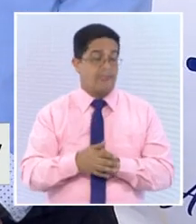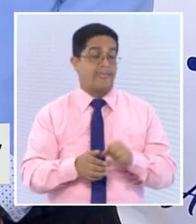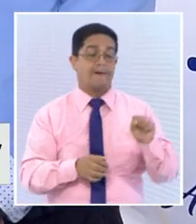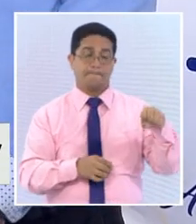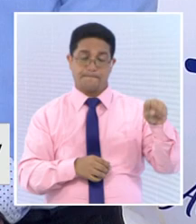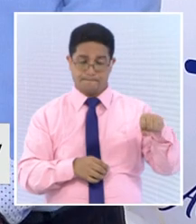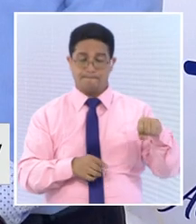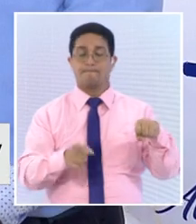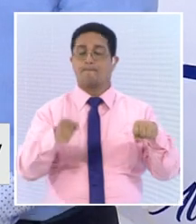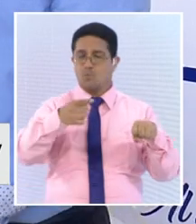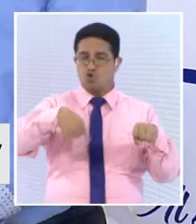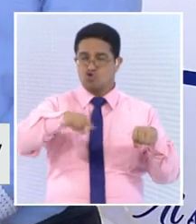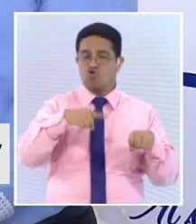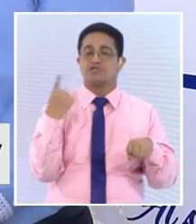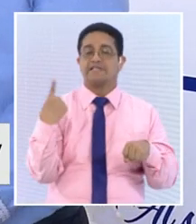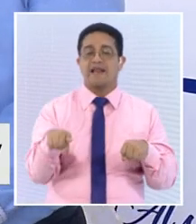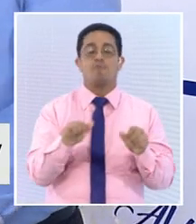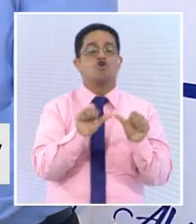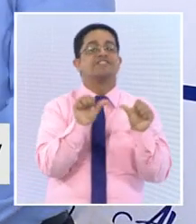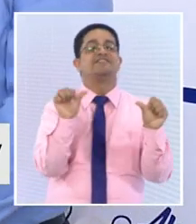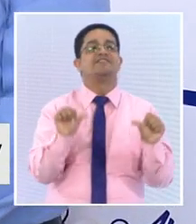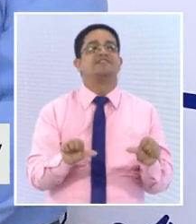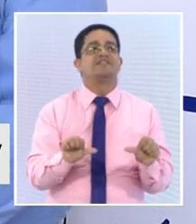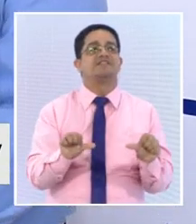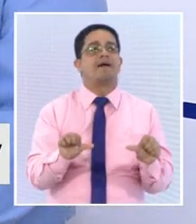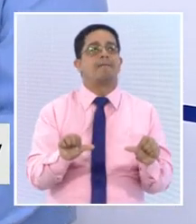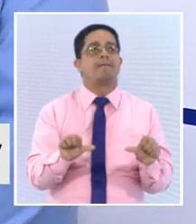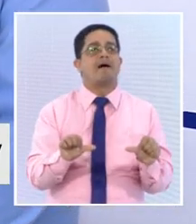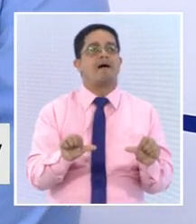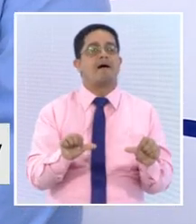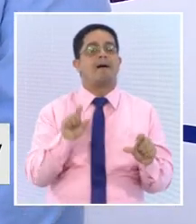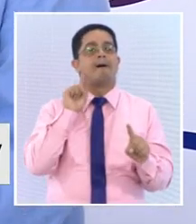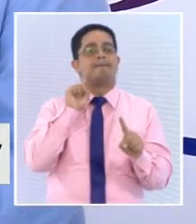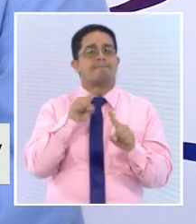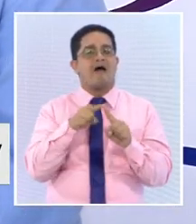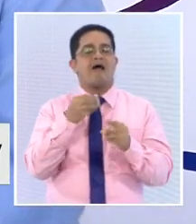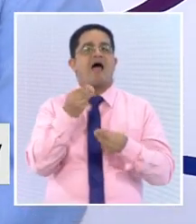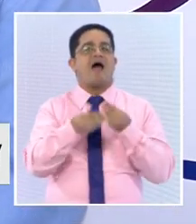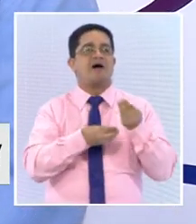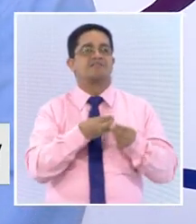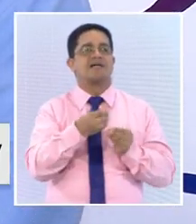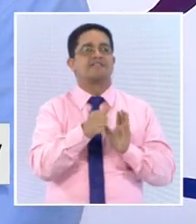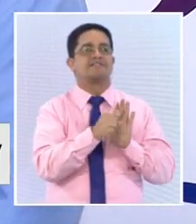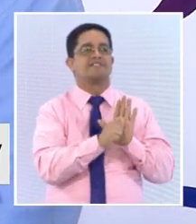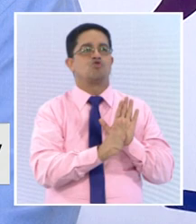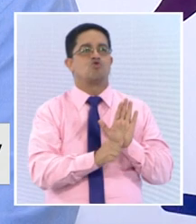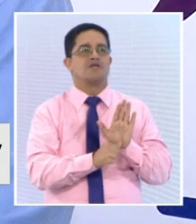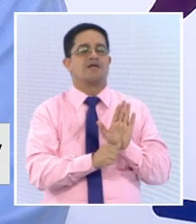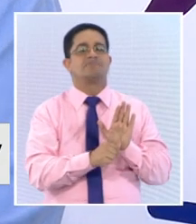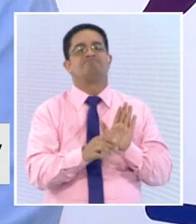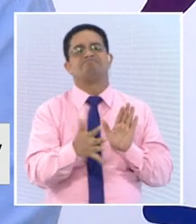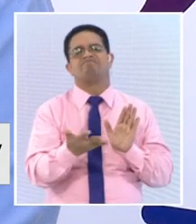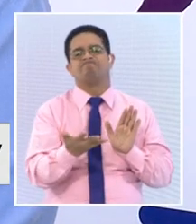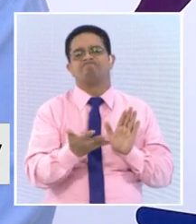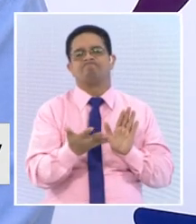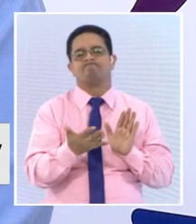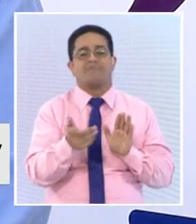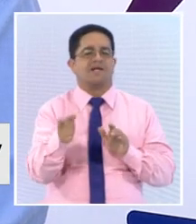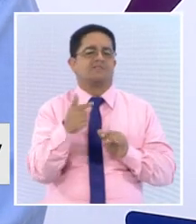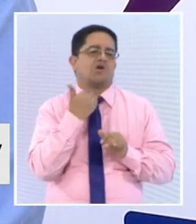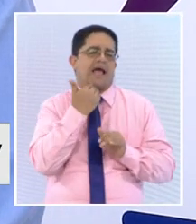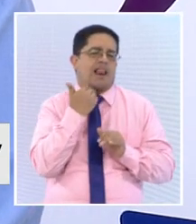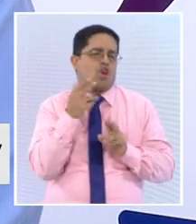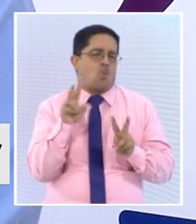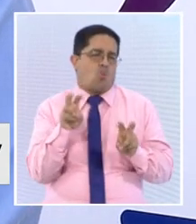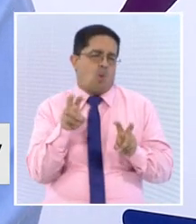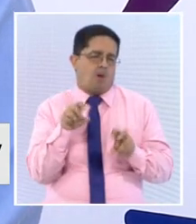correcto. Nosotros disponemos de sistemas para la realización de este tipo de cirugía. Eso es, digamos, lo que es la innovación más grande que hay a